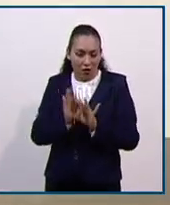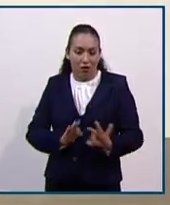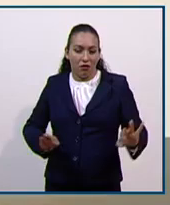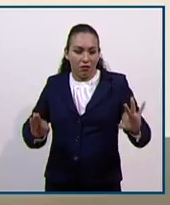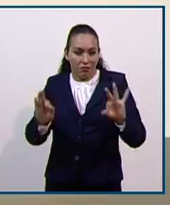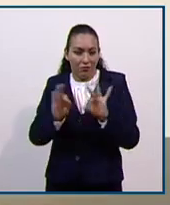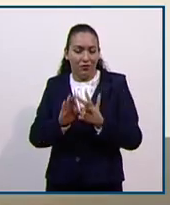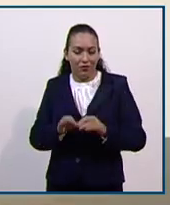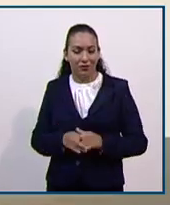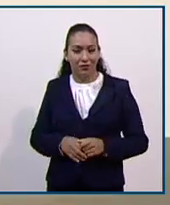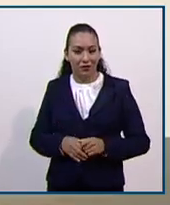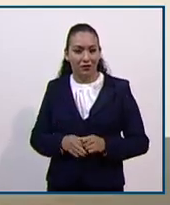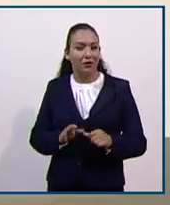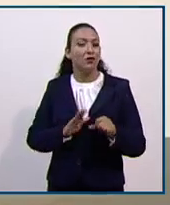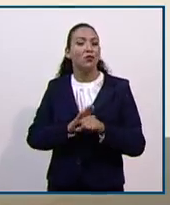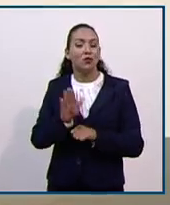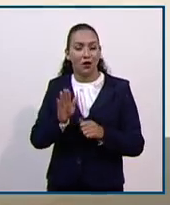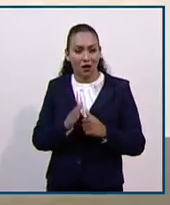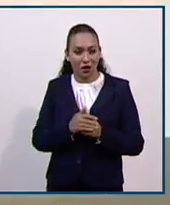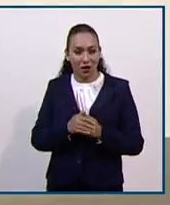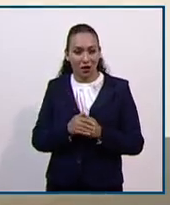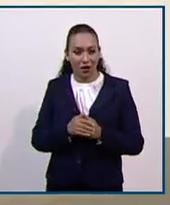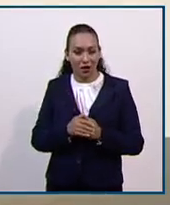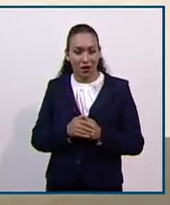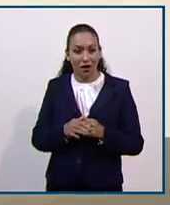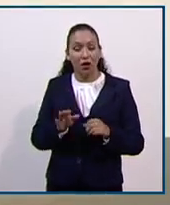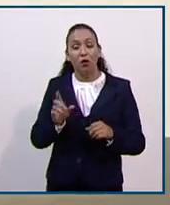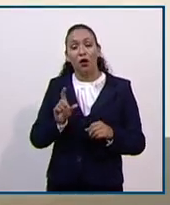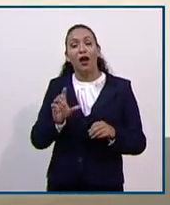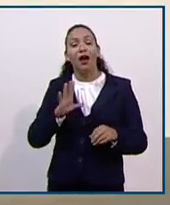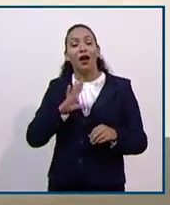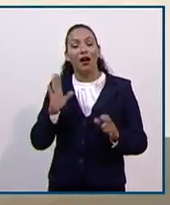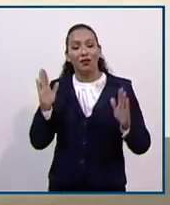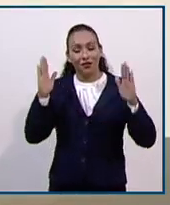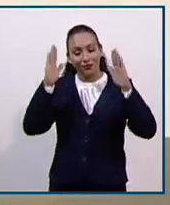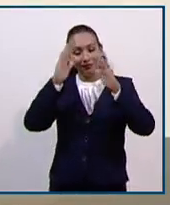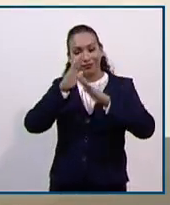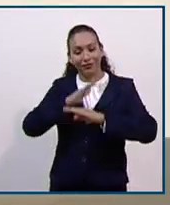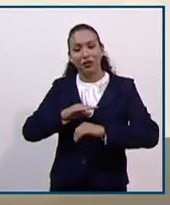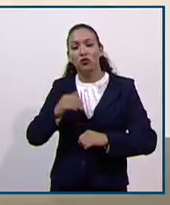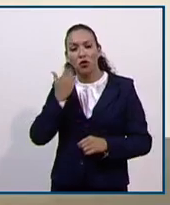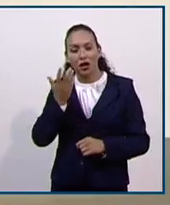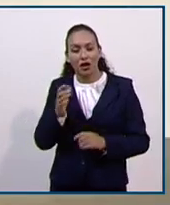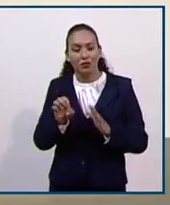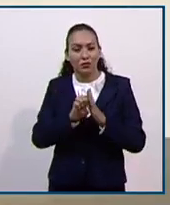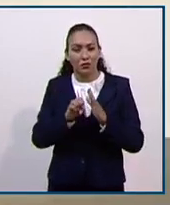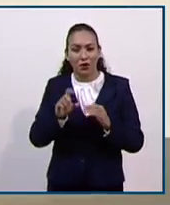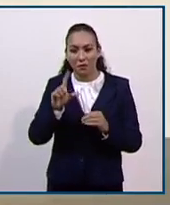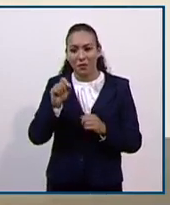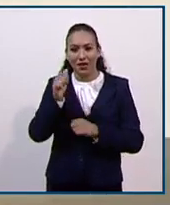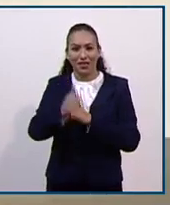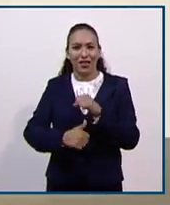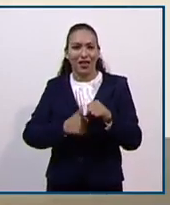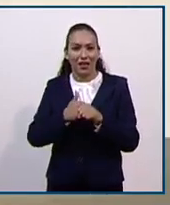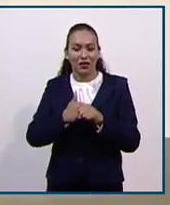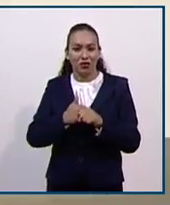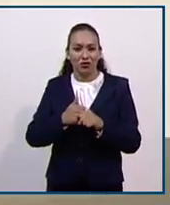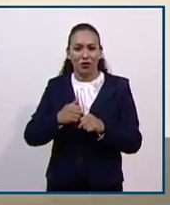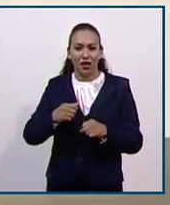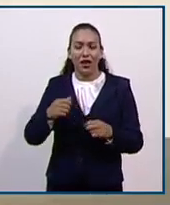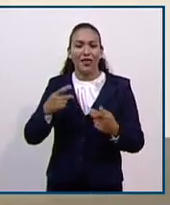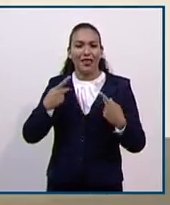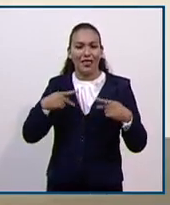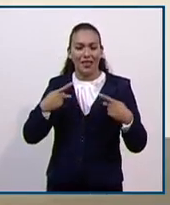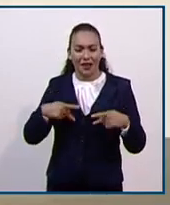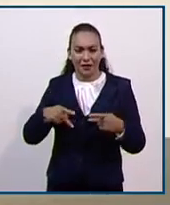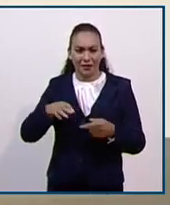precisamente la conciliación prejudicial, porque no queremos en 20 años tener saturados